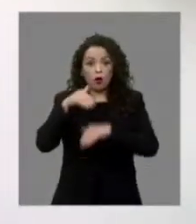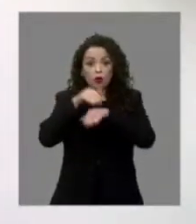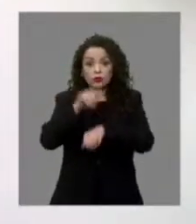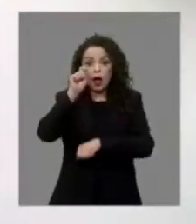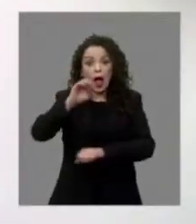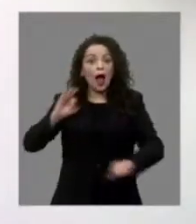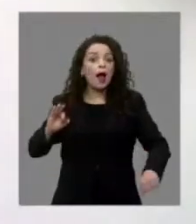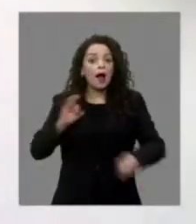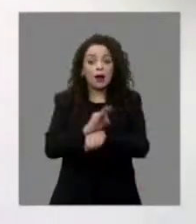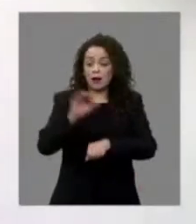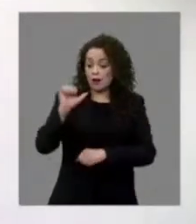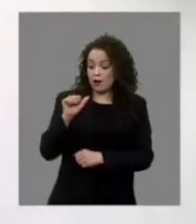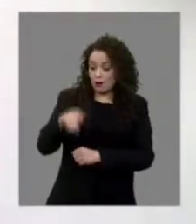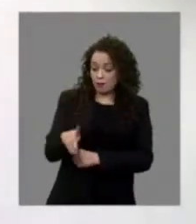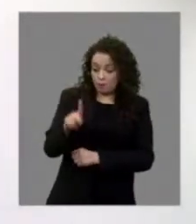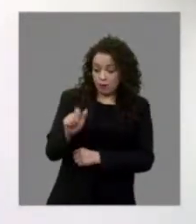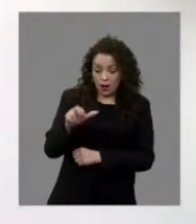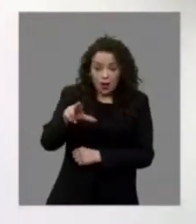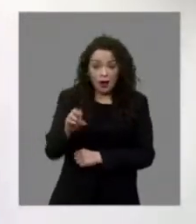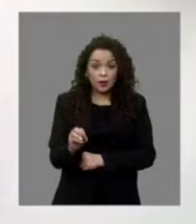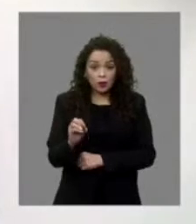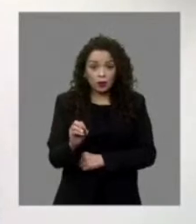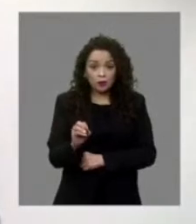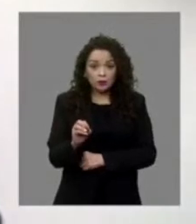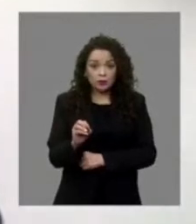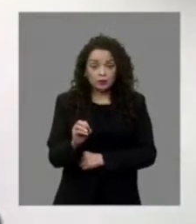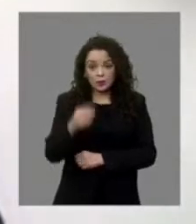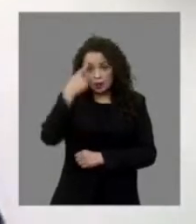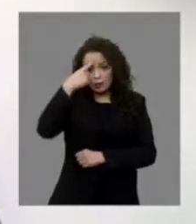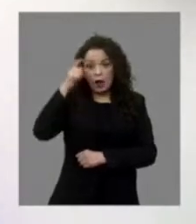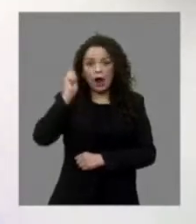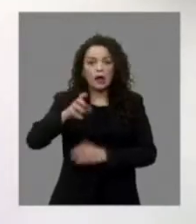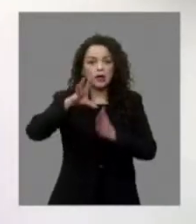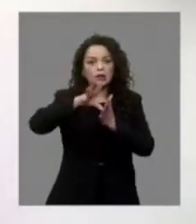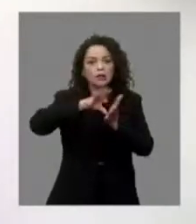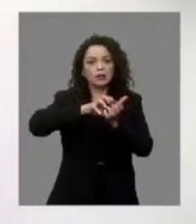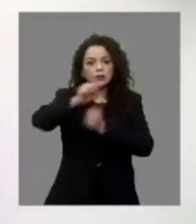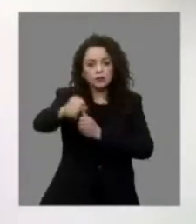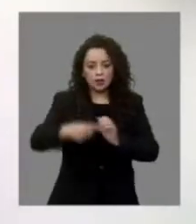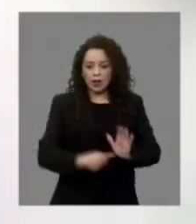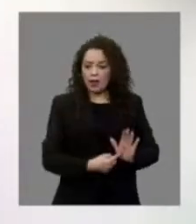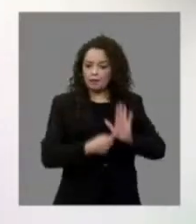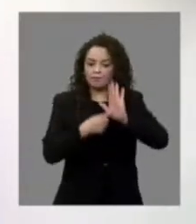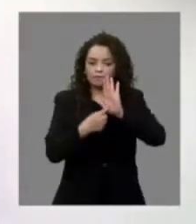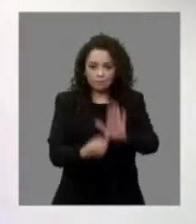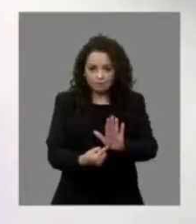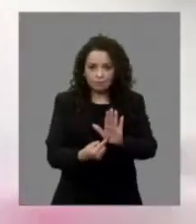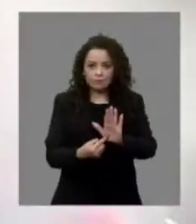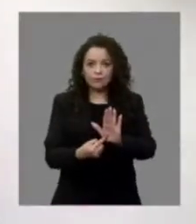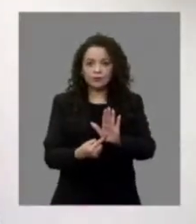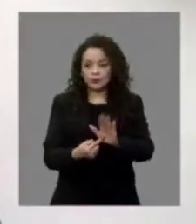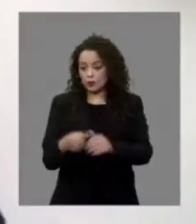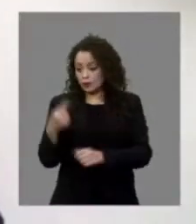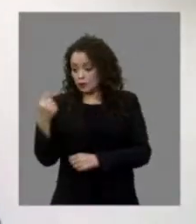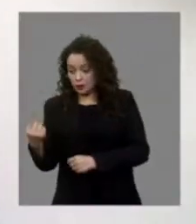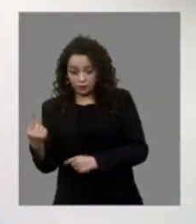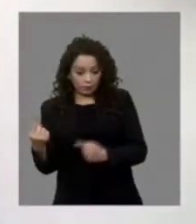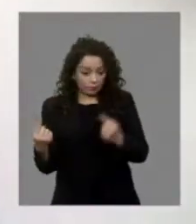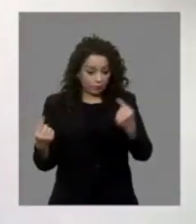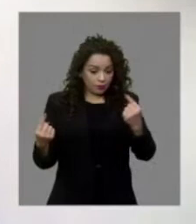la acción de inconstitucionalidad, o sea que los efectos de uno y de otra, que